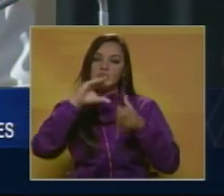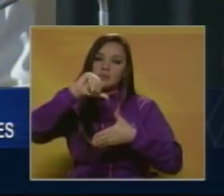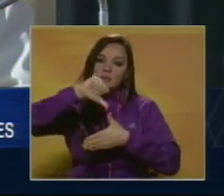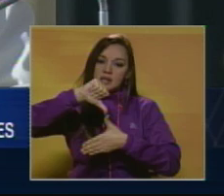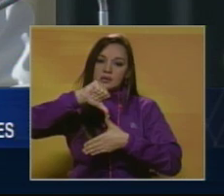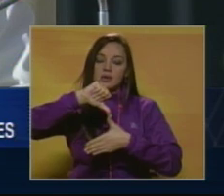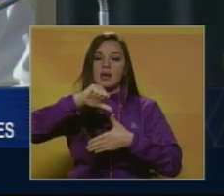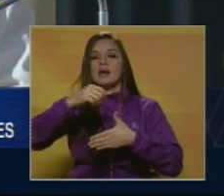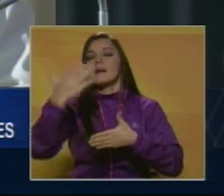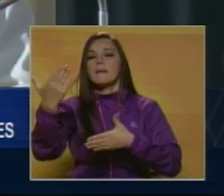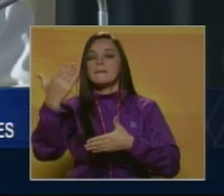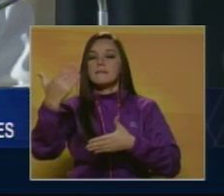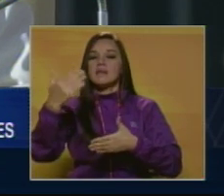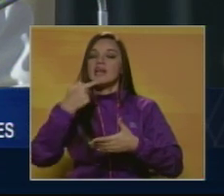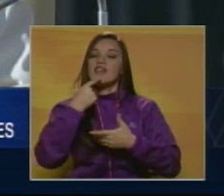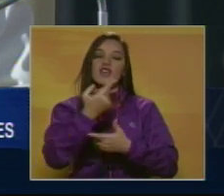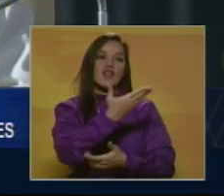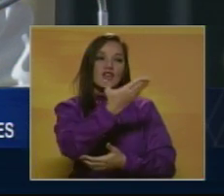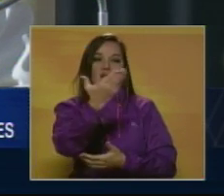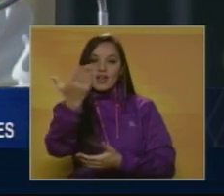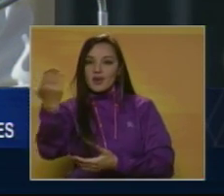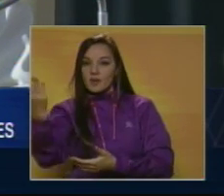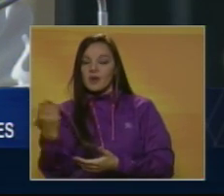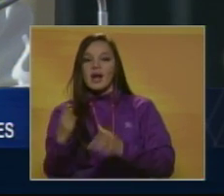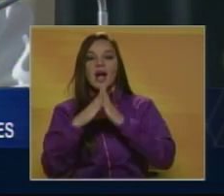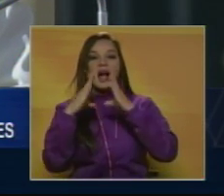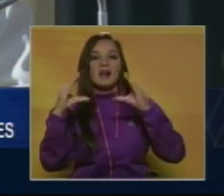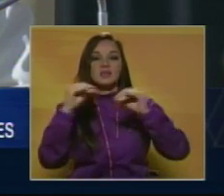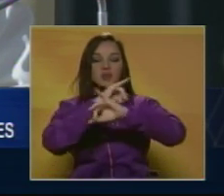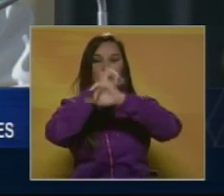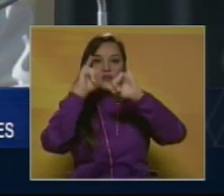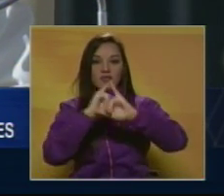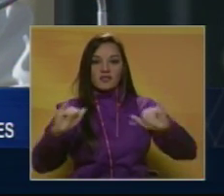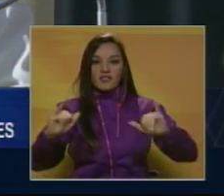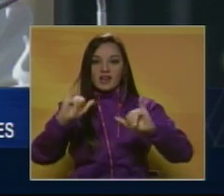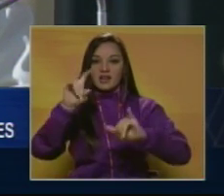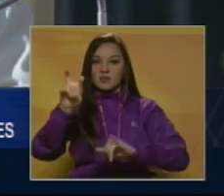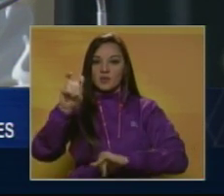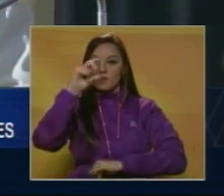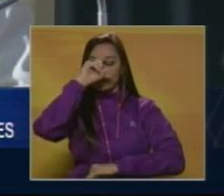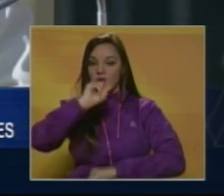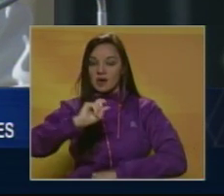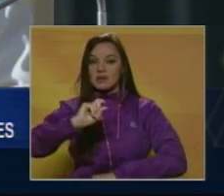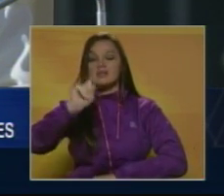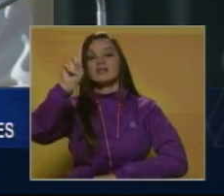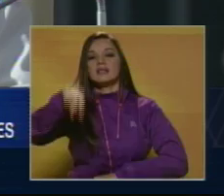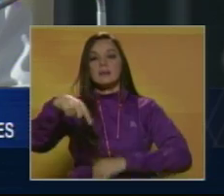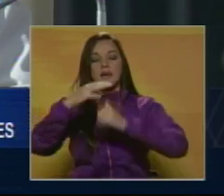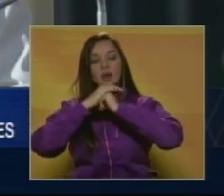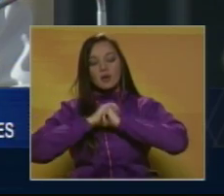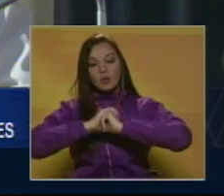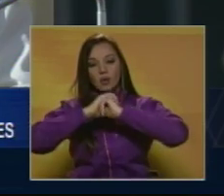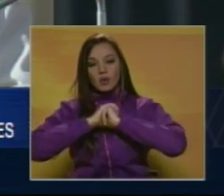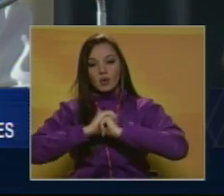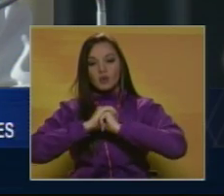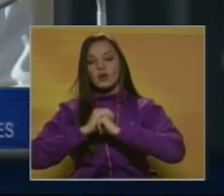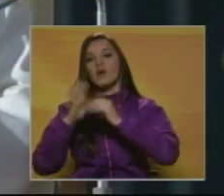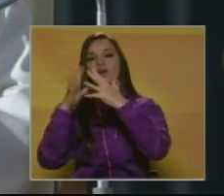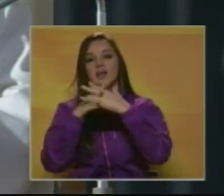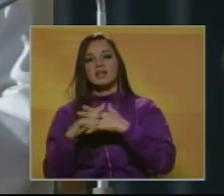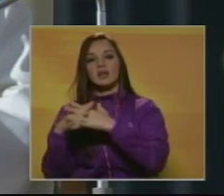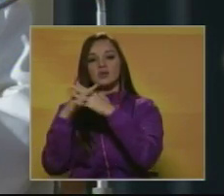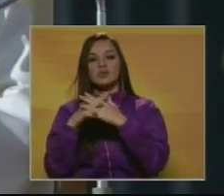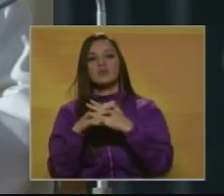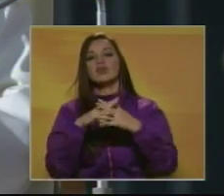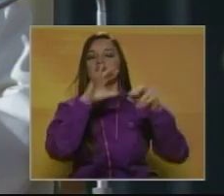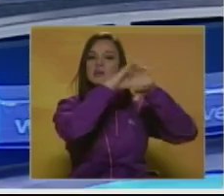un sereno y feliz año nuevo. El Santo Padre también oró por los afectados de los desastres naturales que han azotado a Estados Unidos y al Reino